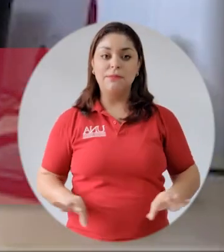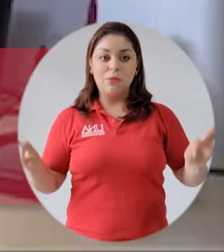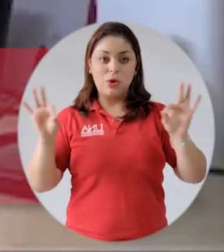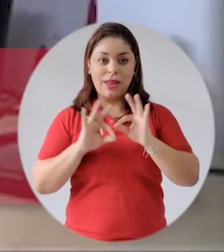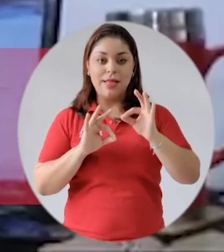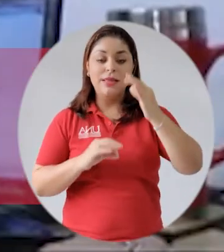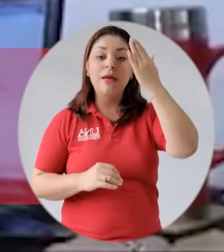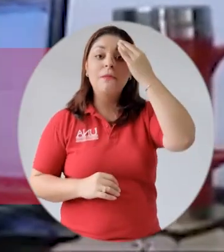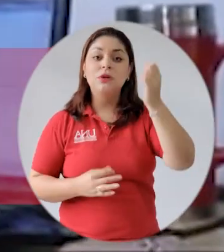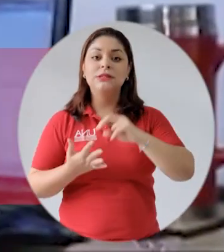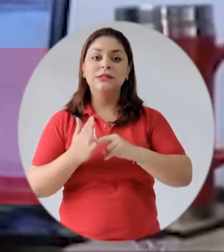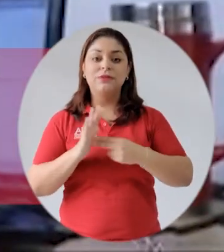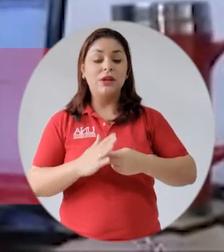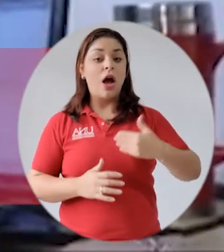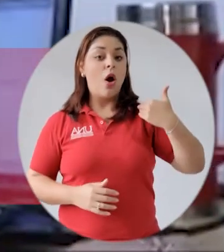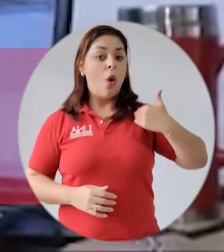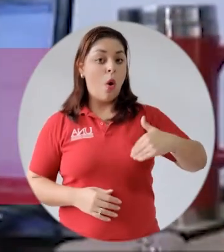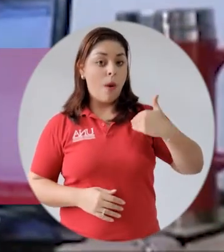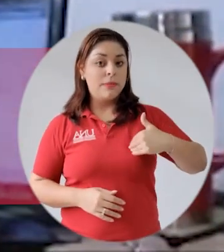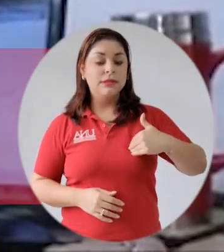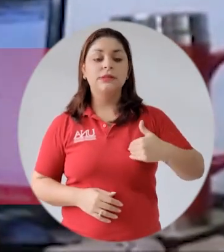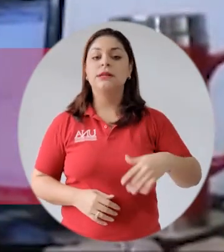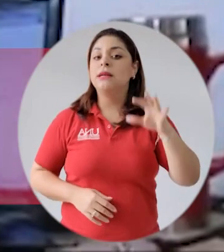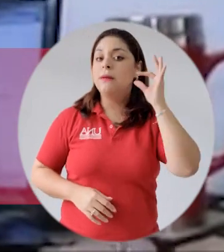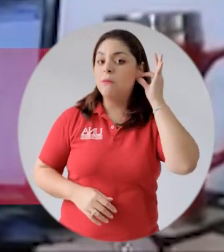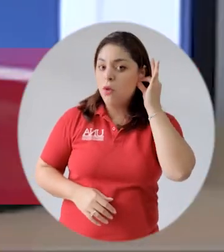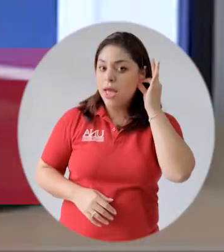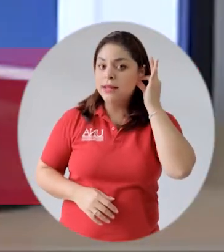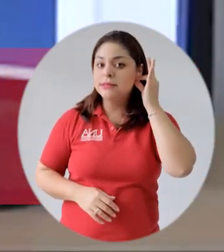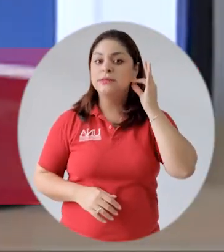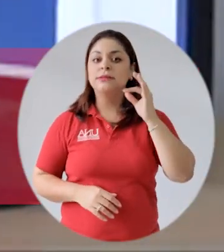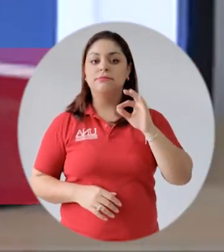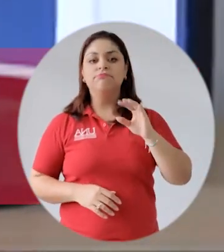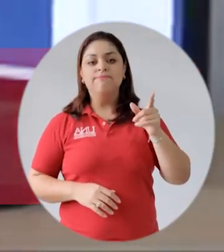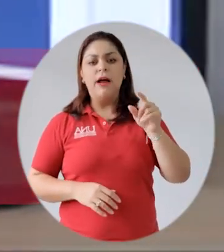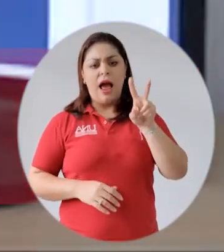finalmente la tasa global de trabajo que mencionaba también, que es